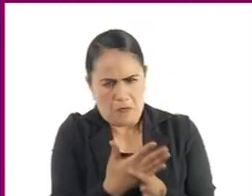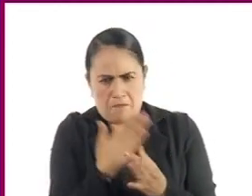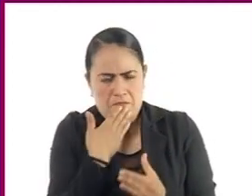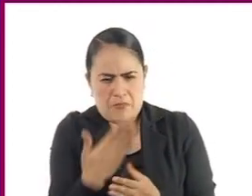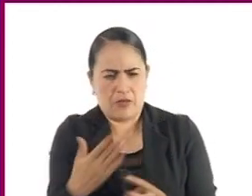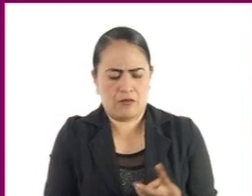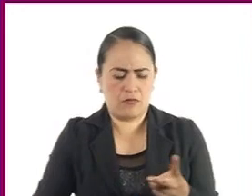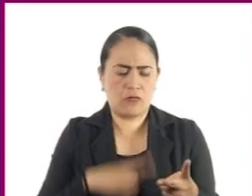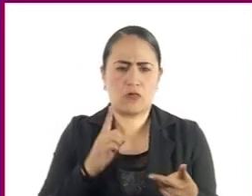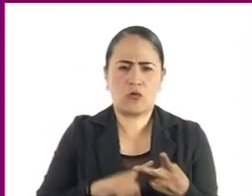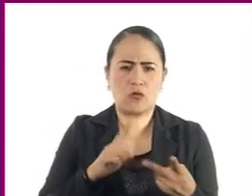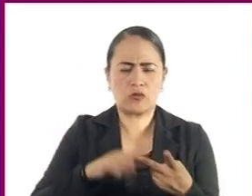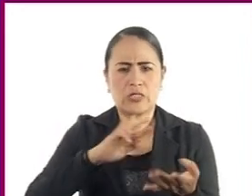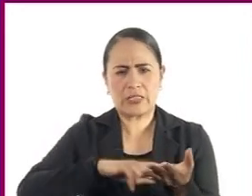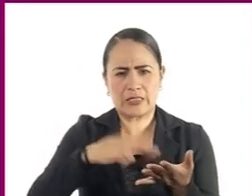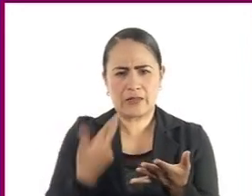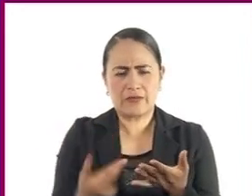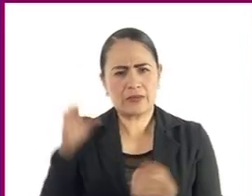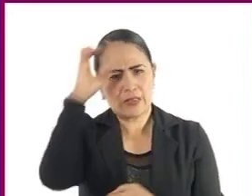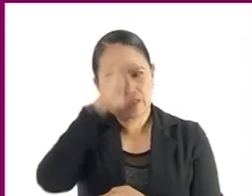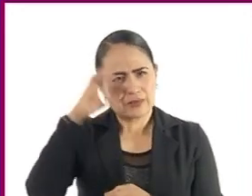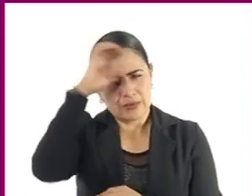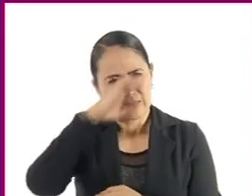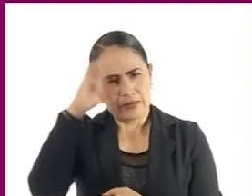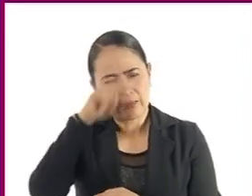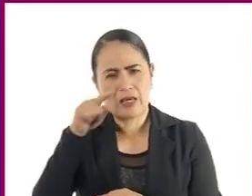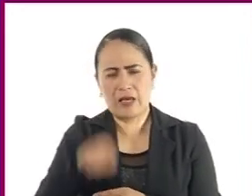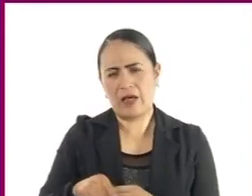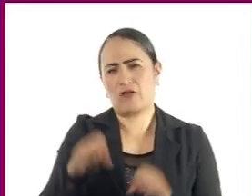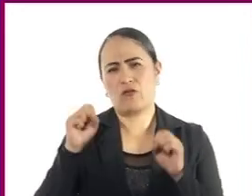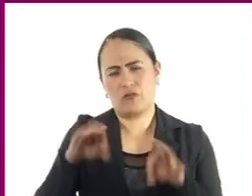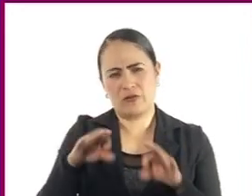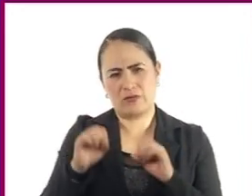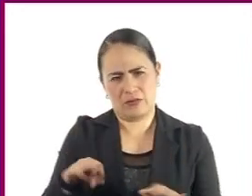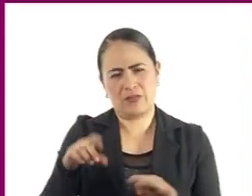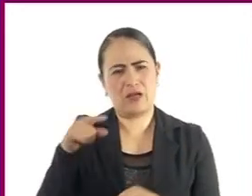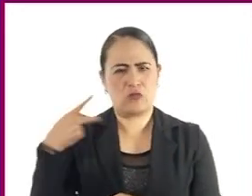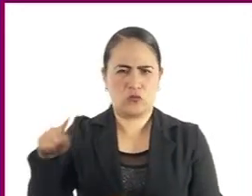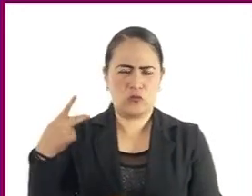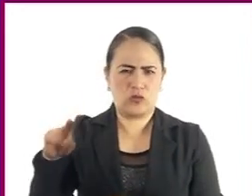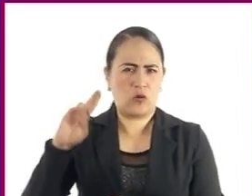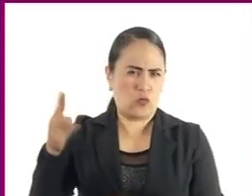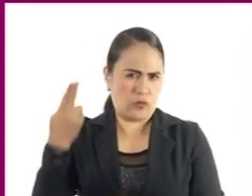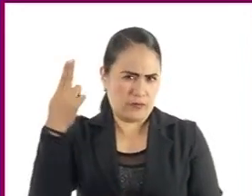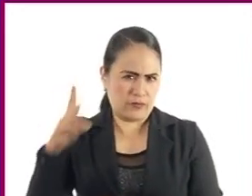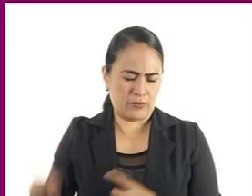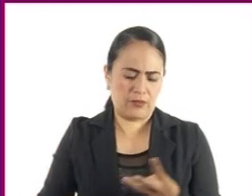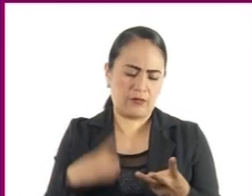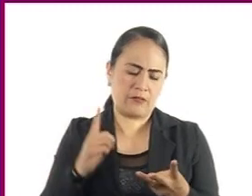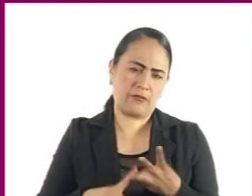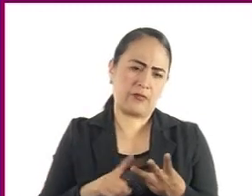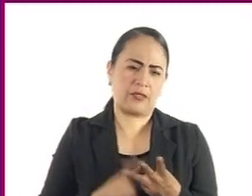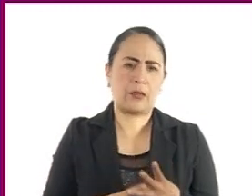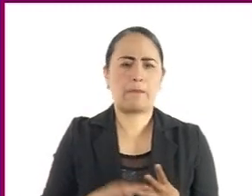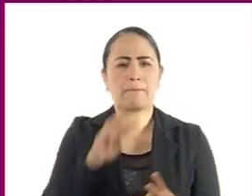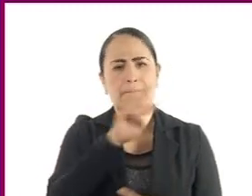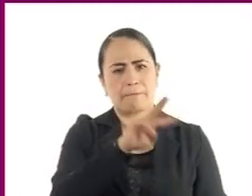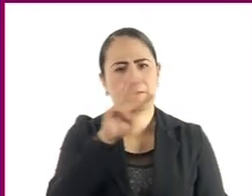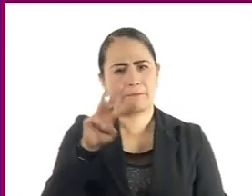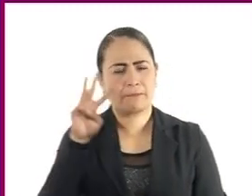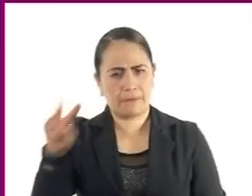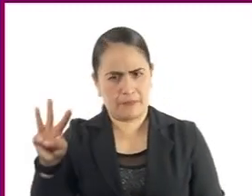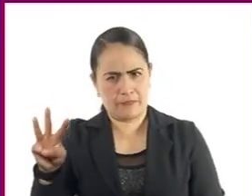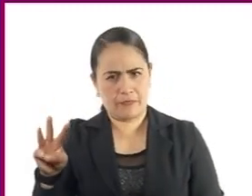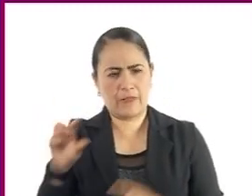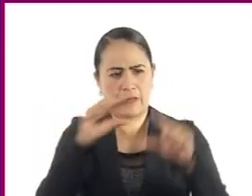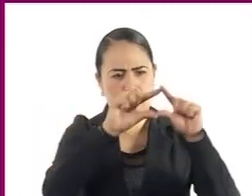revista científica publicada por el Departamento de Biología de una universidad. Y 3. En una página de internet en